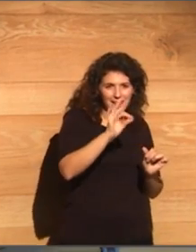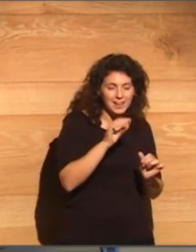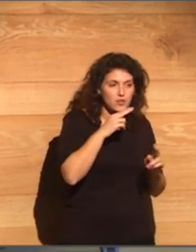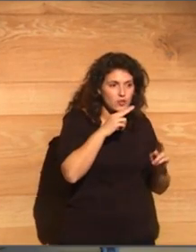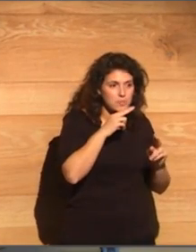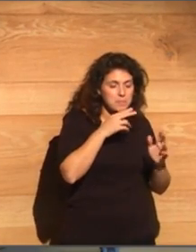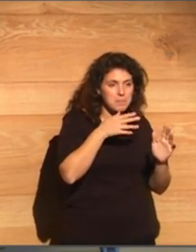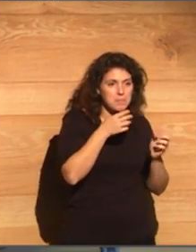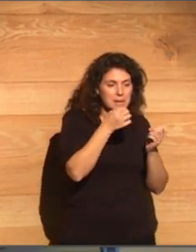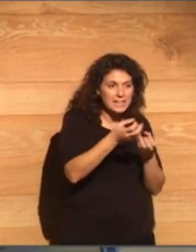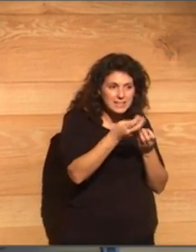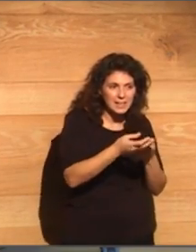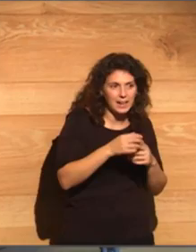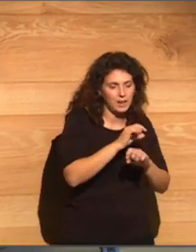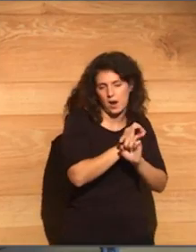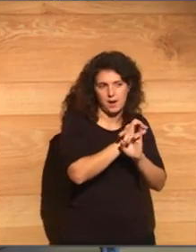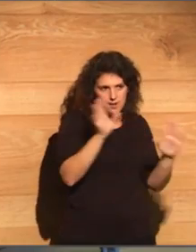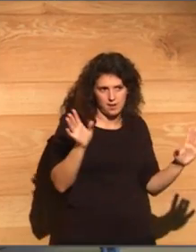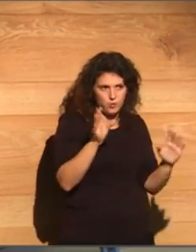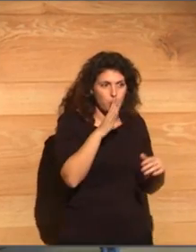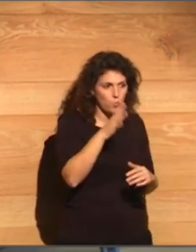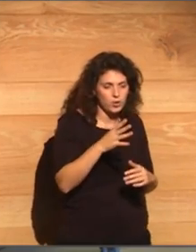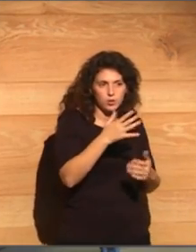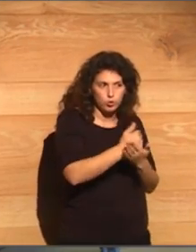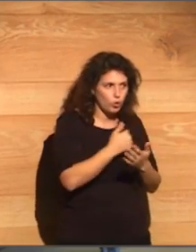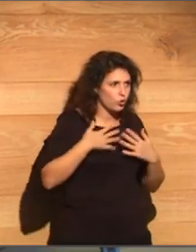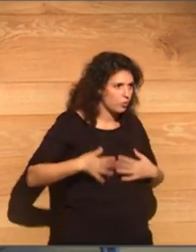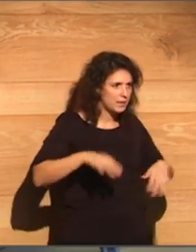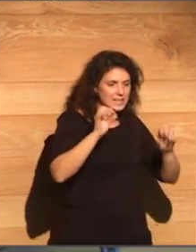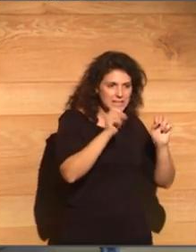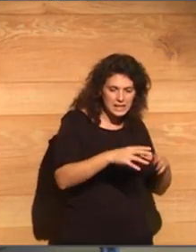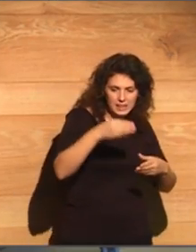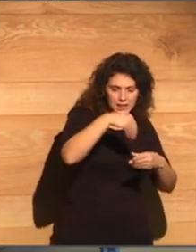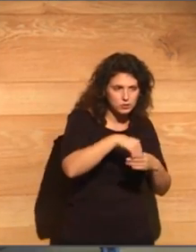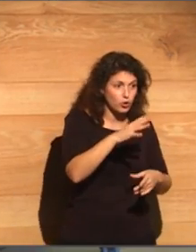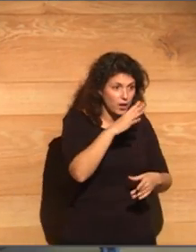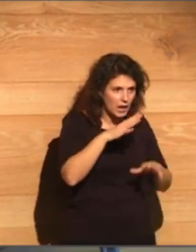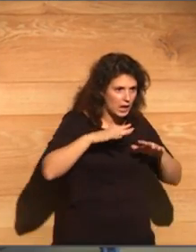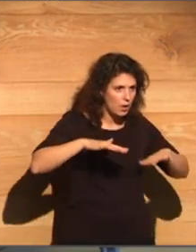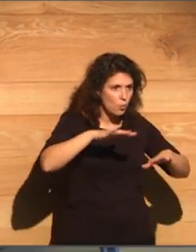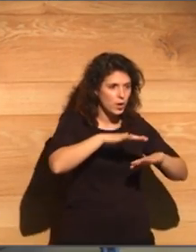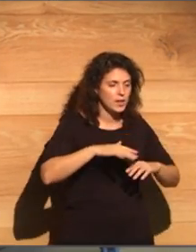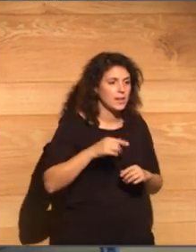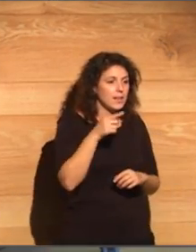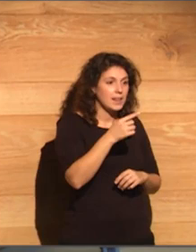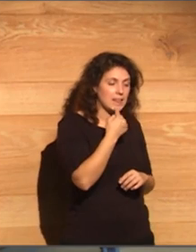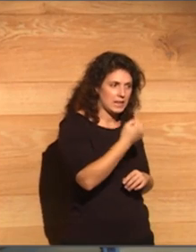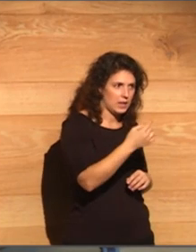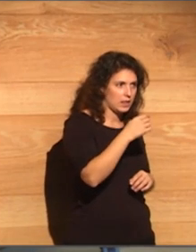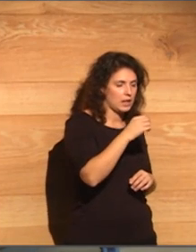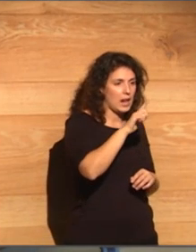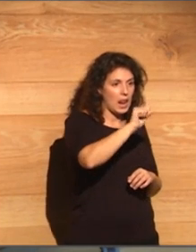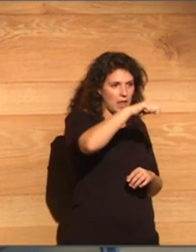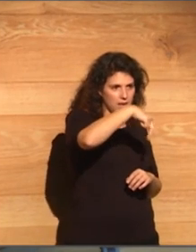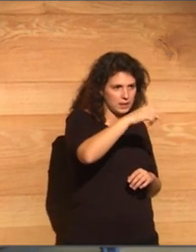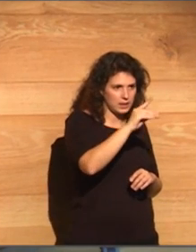el mensaje, que queda obvio ya, ¿no? Están todos en pelotas, en el agua y tal. Y él elige a Alfredo Landa